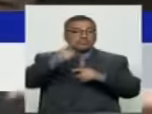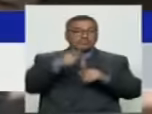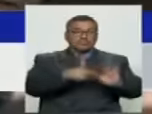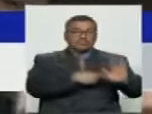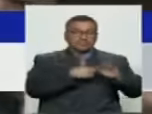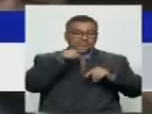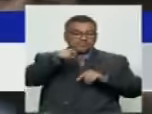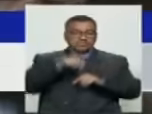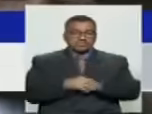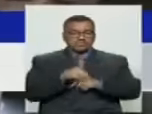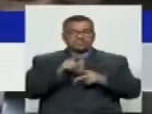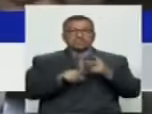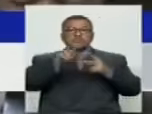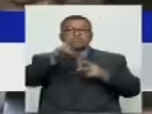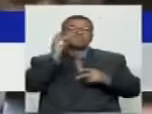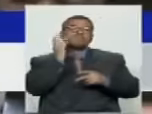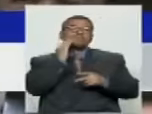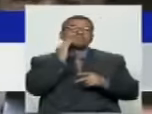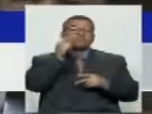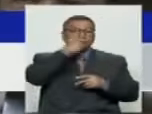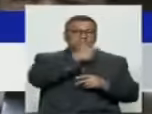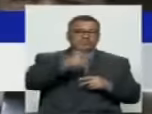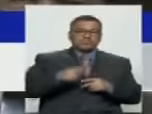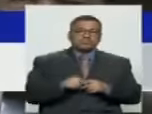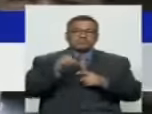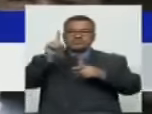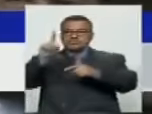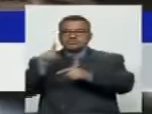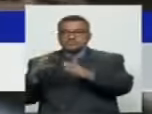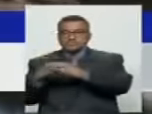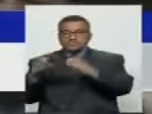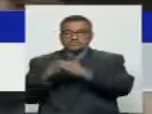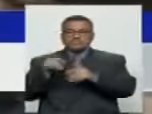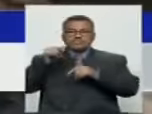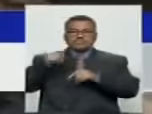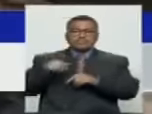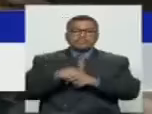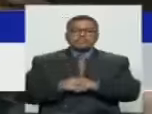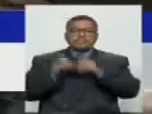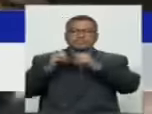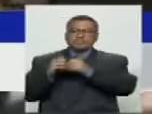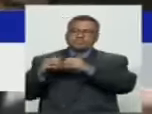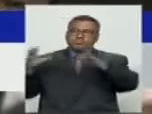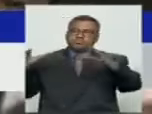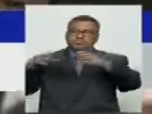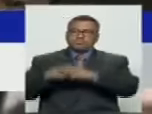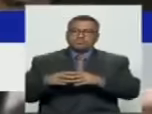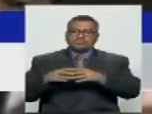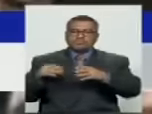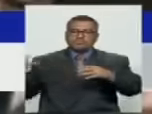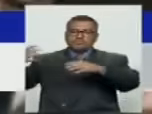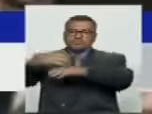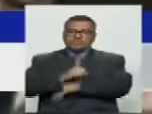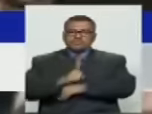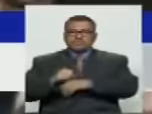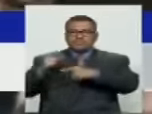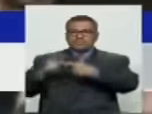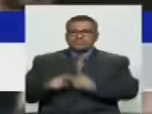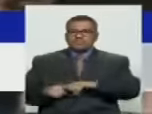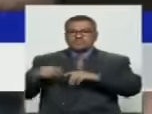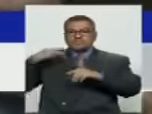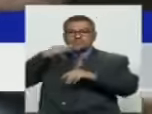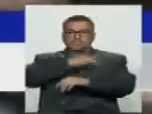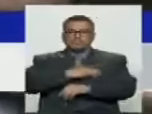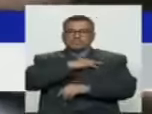expresado en dos ejemplos como pueblo. Uno, en esa explosión de logros en materia de las